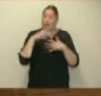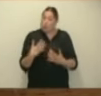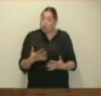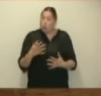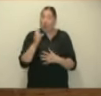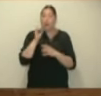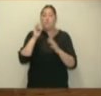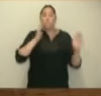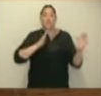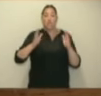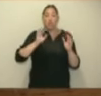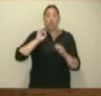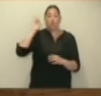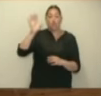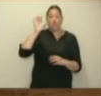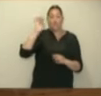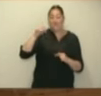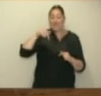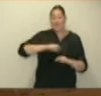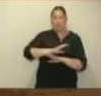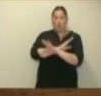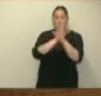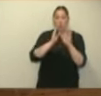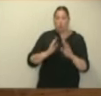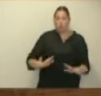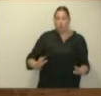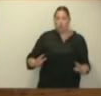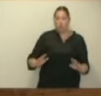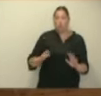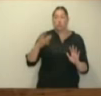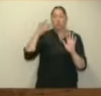sesiones. Nosotros hemos esperado precisamente a que expirase